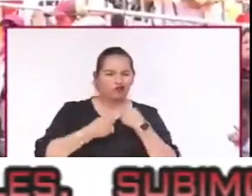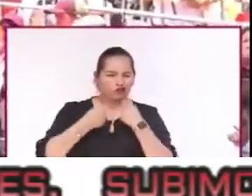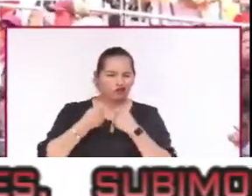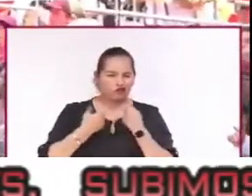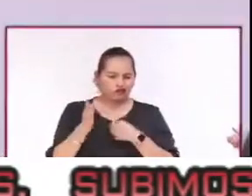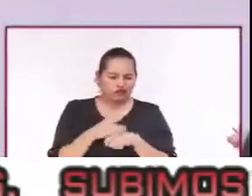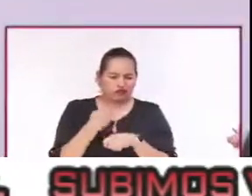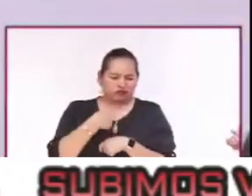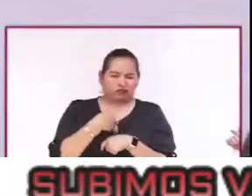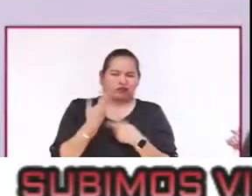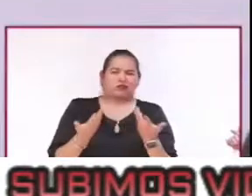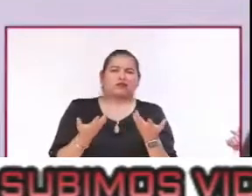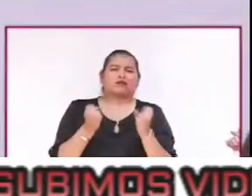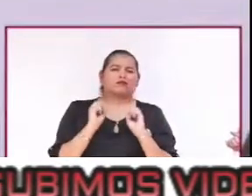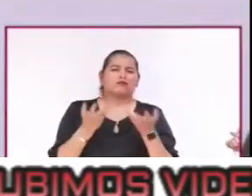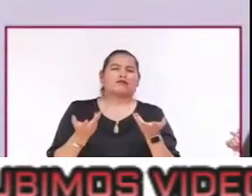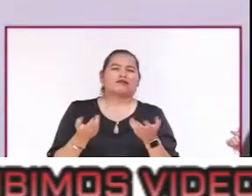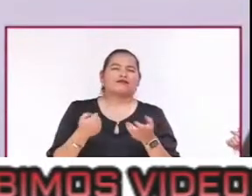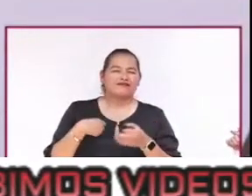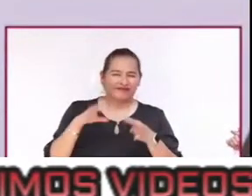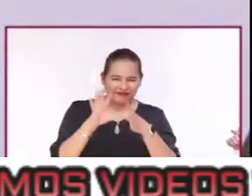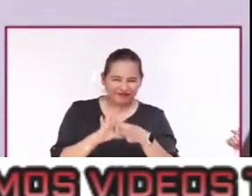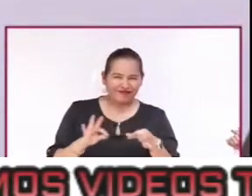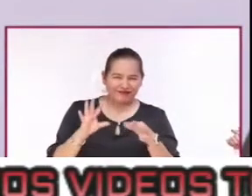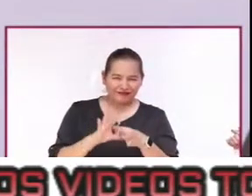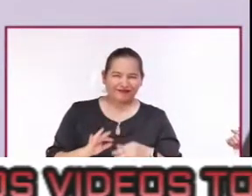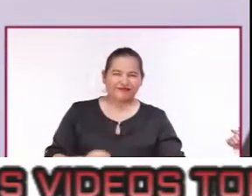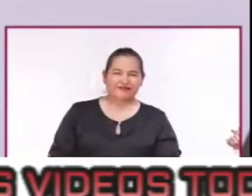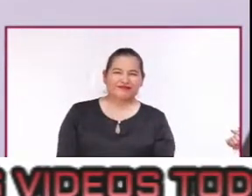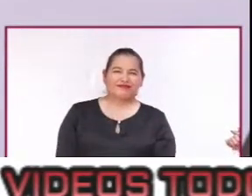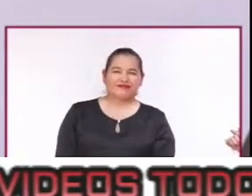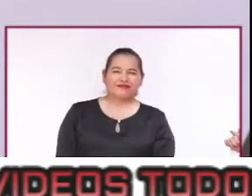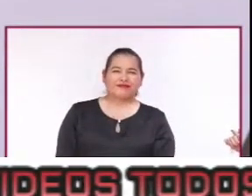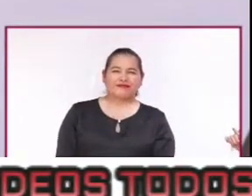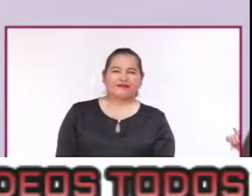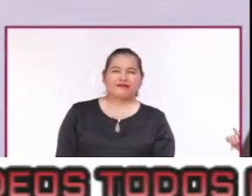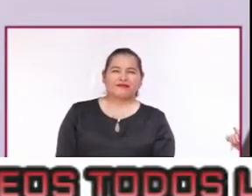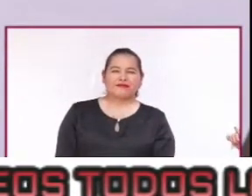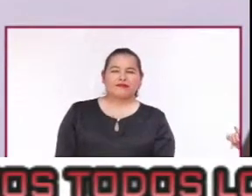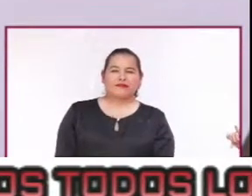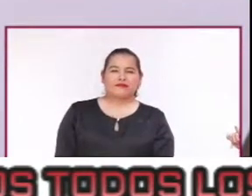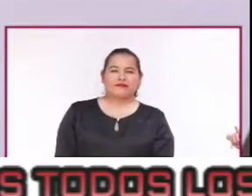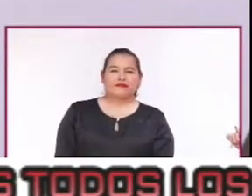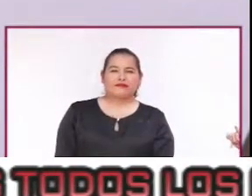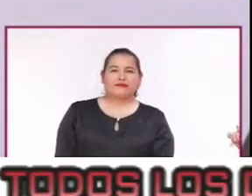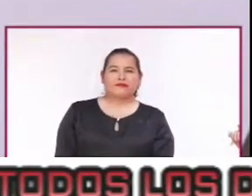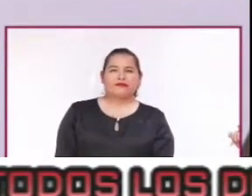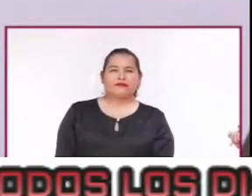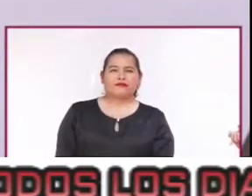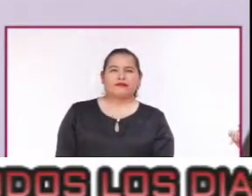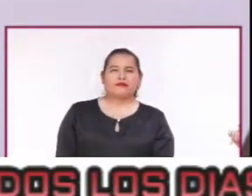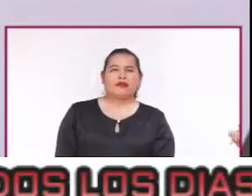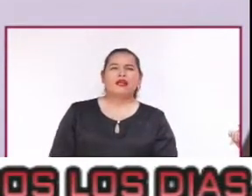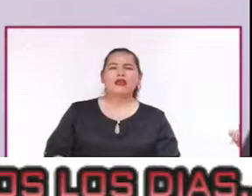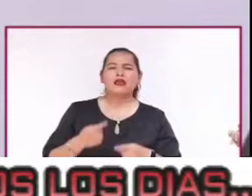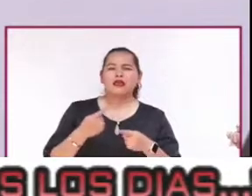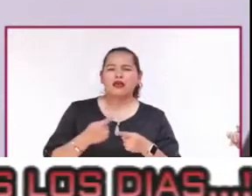no? Les voy a explicar. ¿Quién desde hace